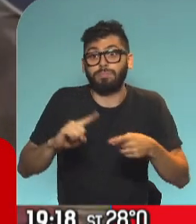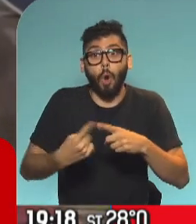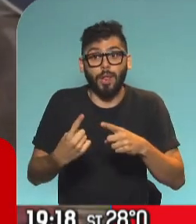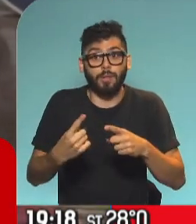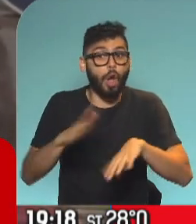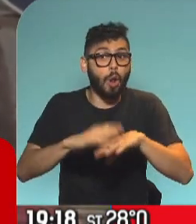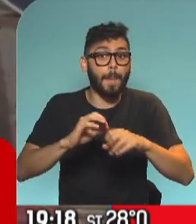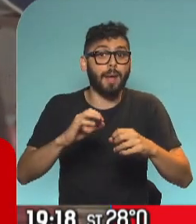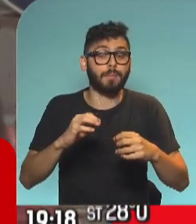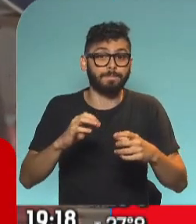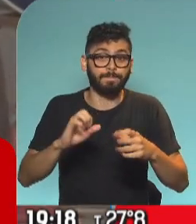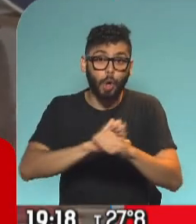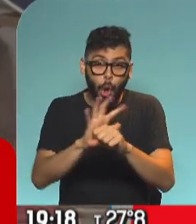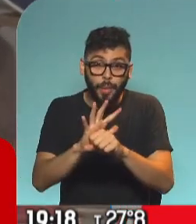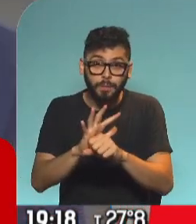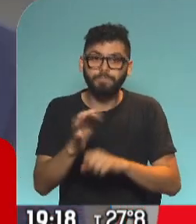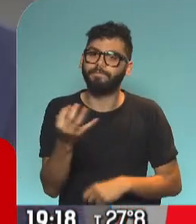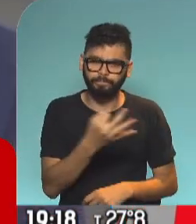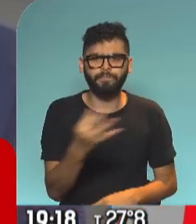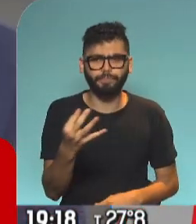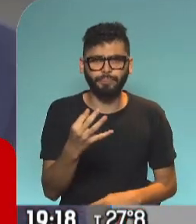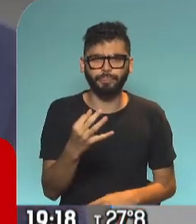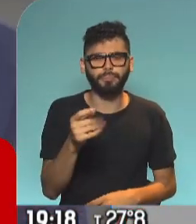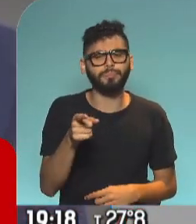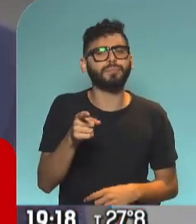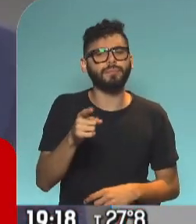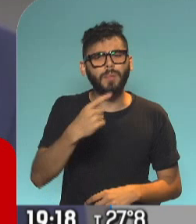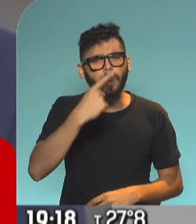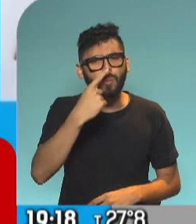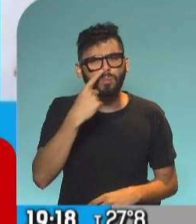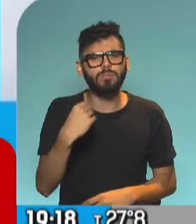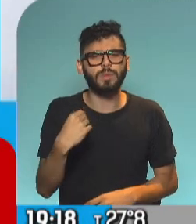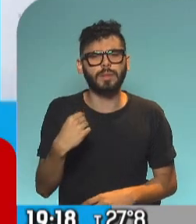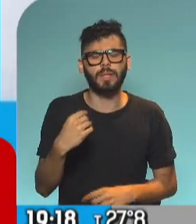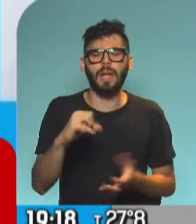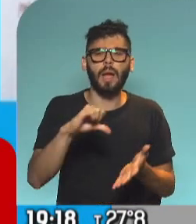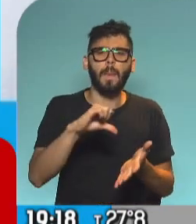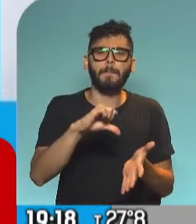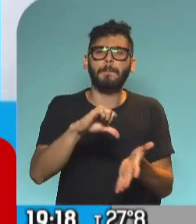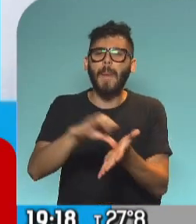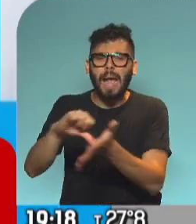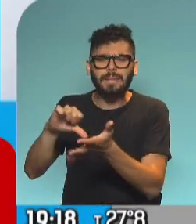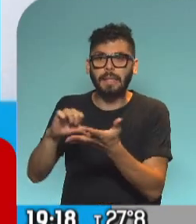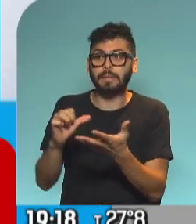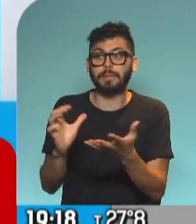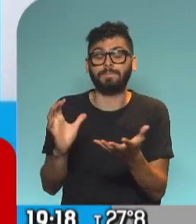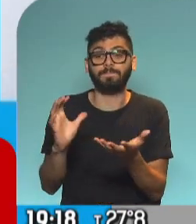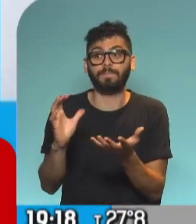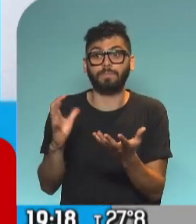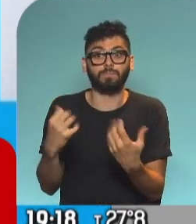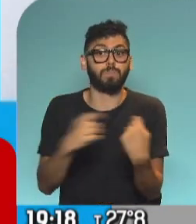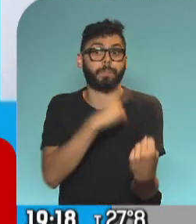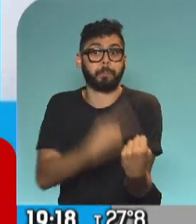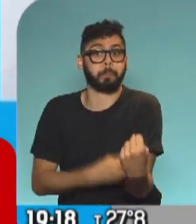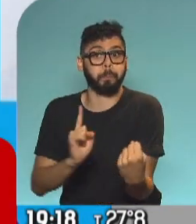COVID-19. Exactamente. Vos sabés que es muy interesante que la voz de los países emergentes, de los países periféricos,